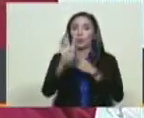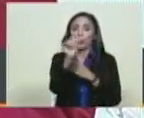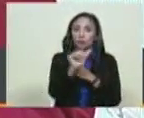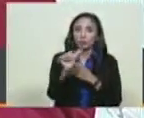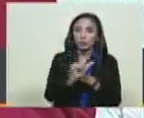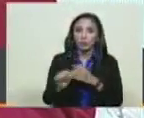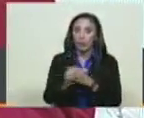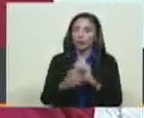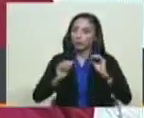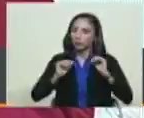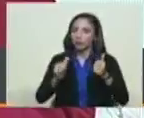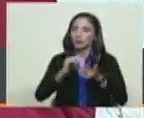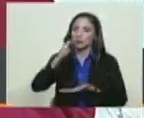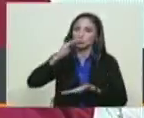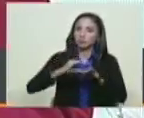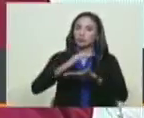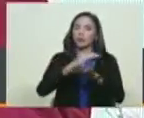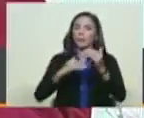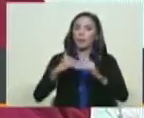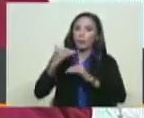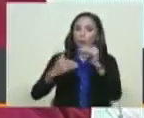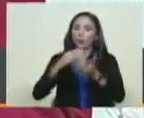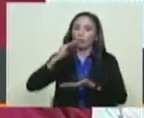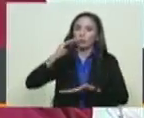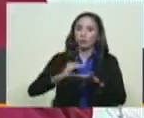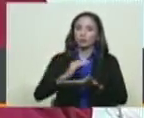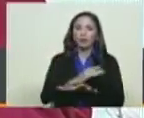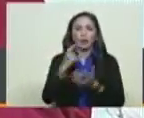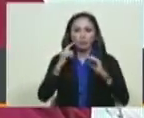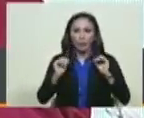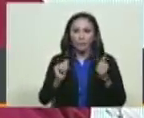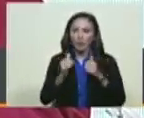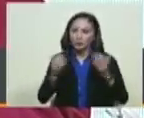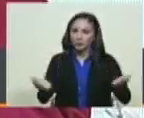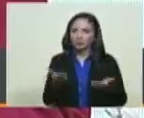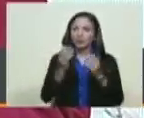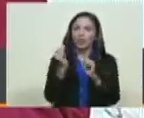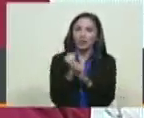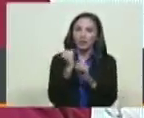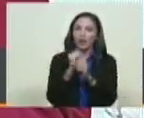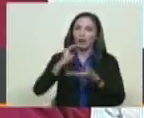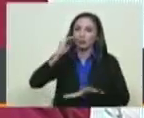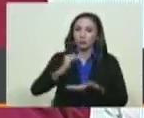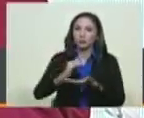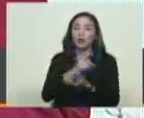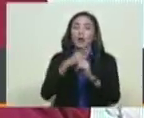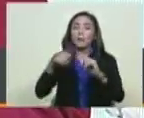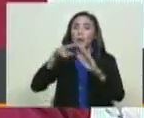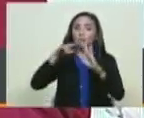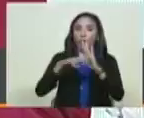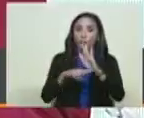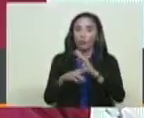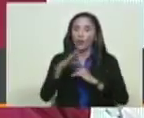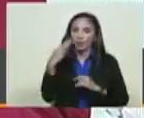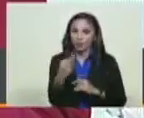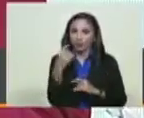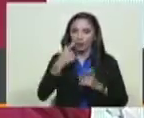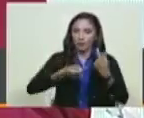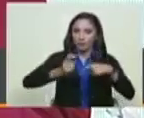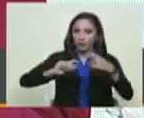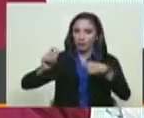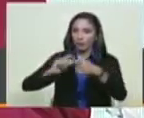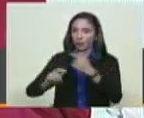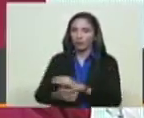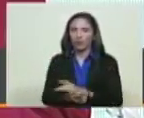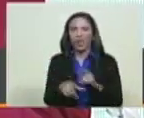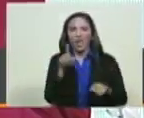bastante estable y va a fluctuar después pero con las reglas verdaderas del mercado no